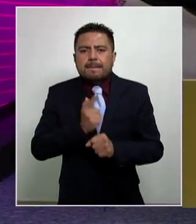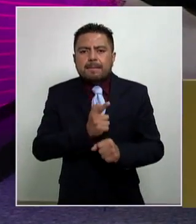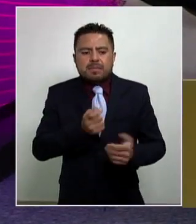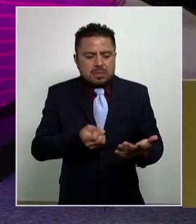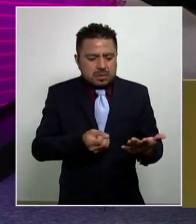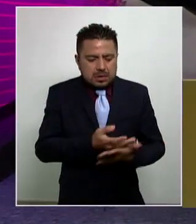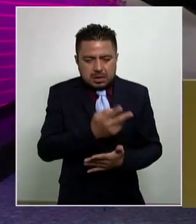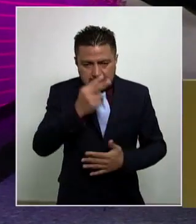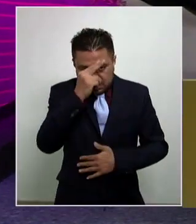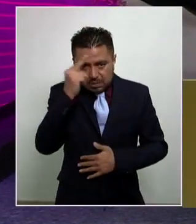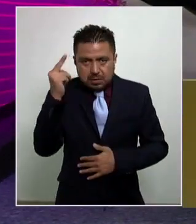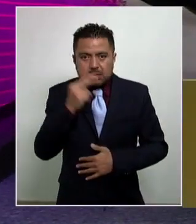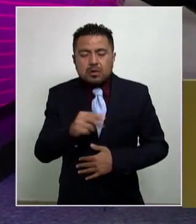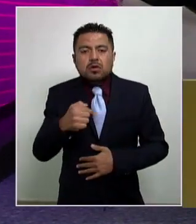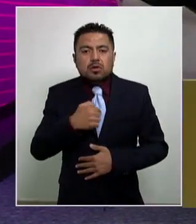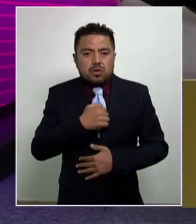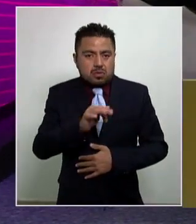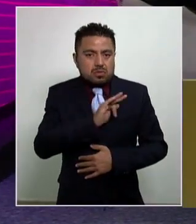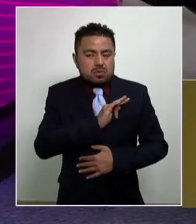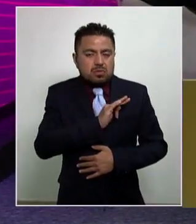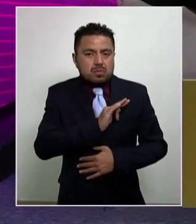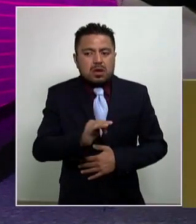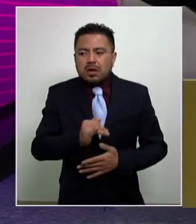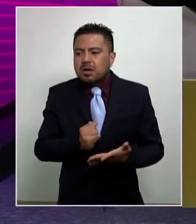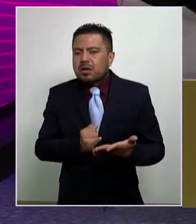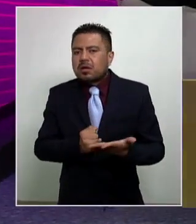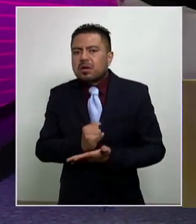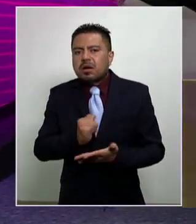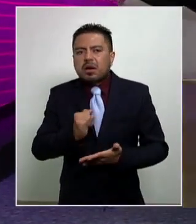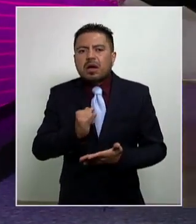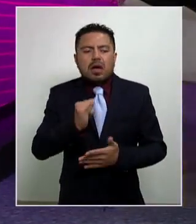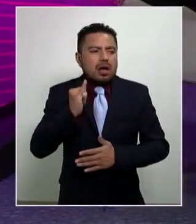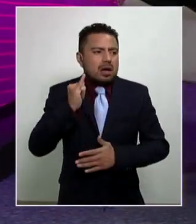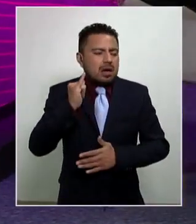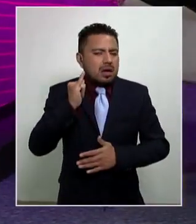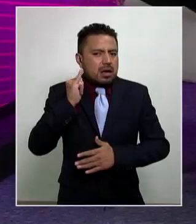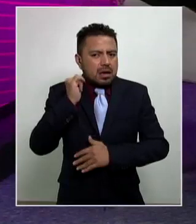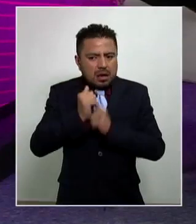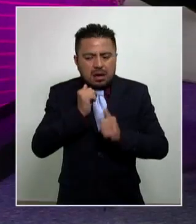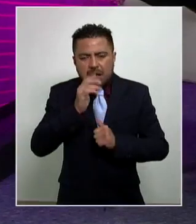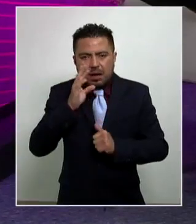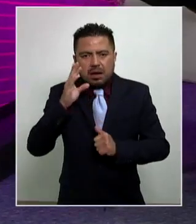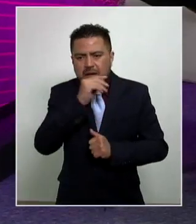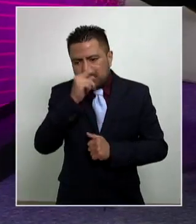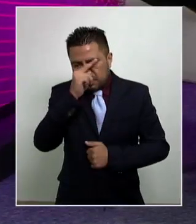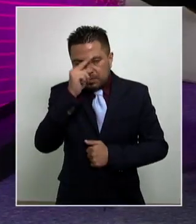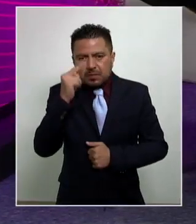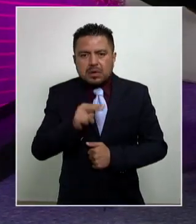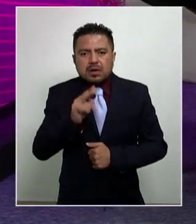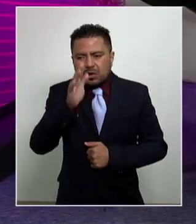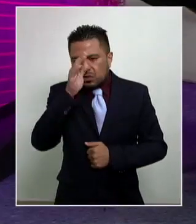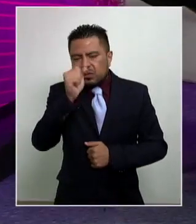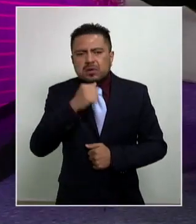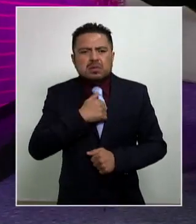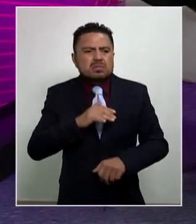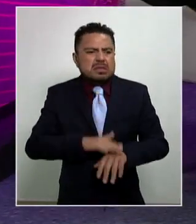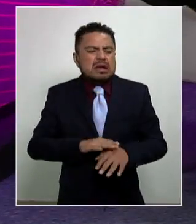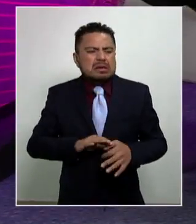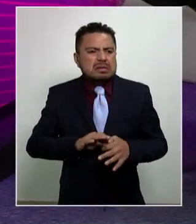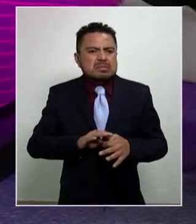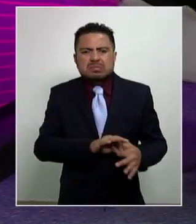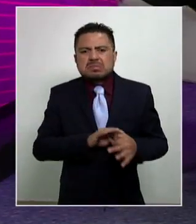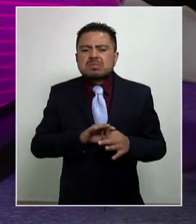en México, puedo yo definirme afromexicana. Pero creo que el término que más me confiero, con el que